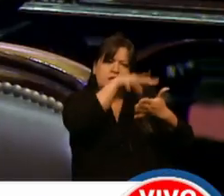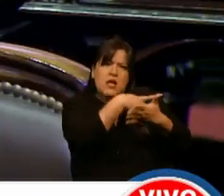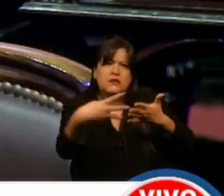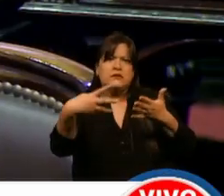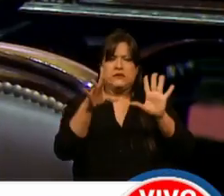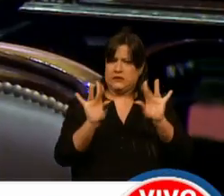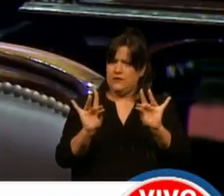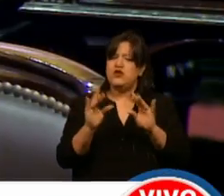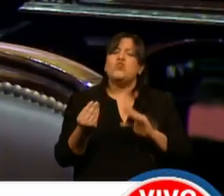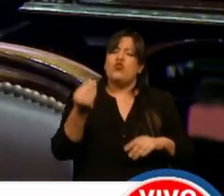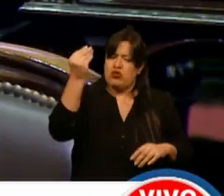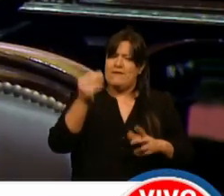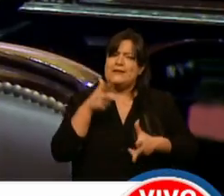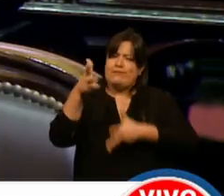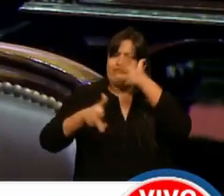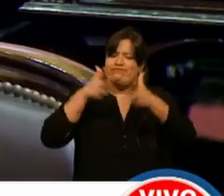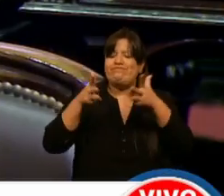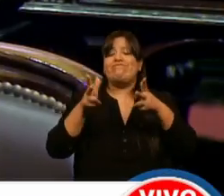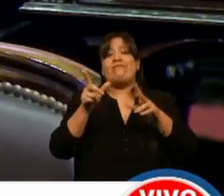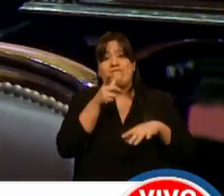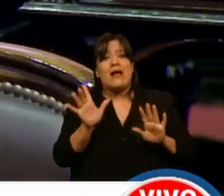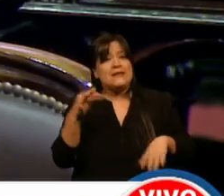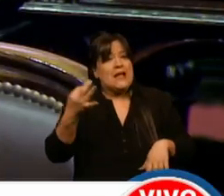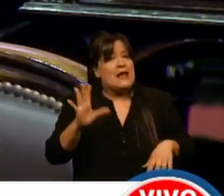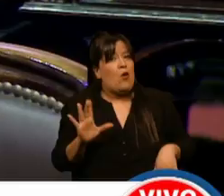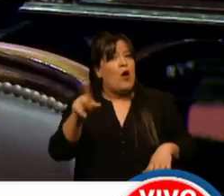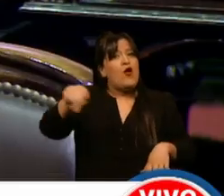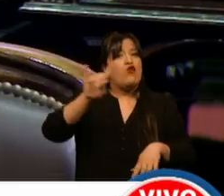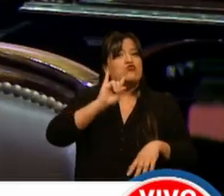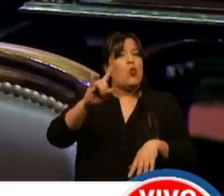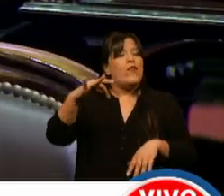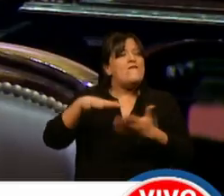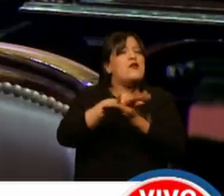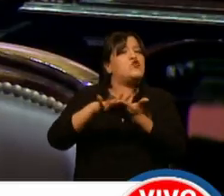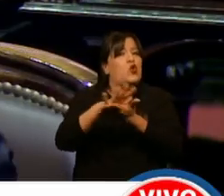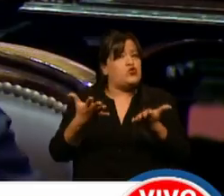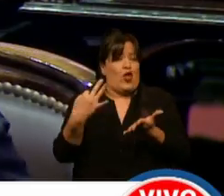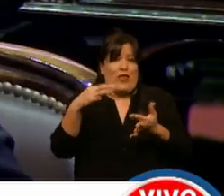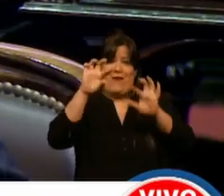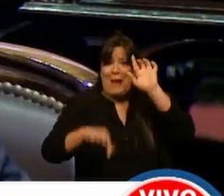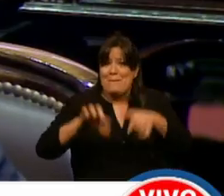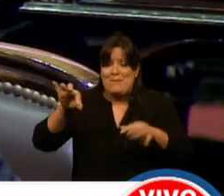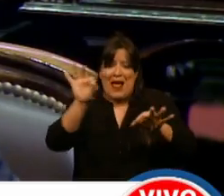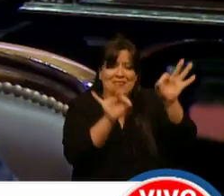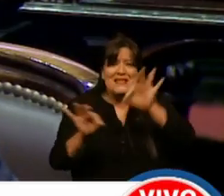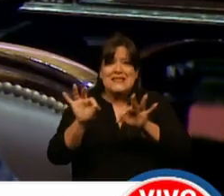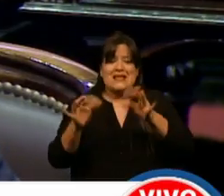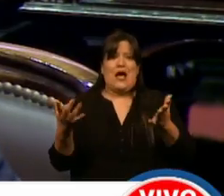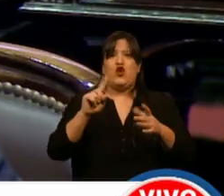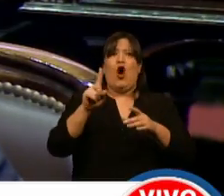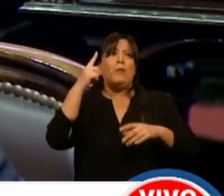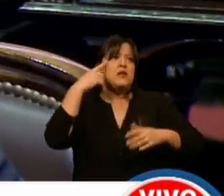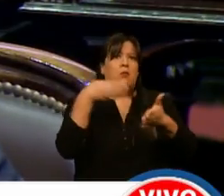dijeron varias veces y sería bueno que empiecen a solucionarlo a diseñarlo no ampararse tanto en las